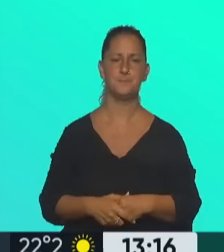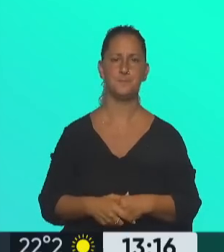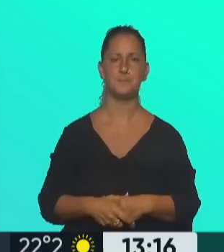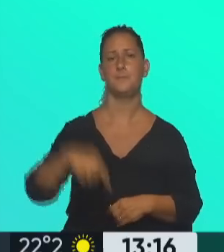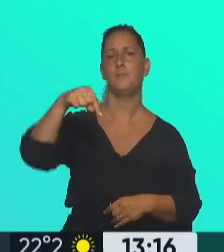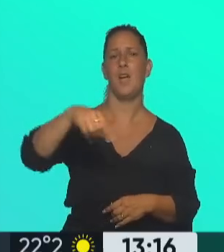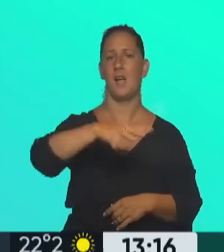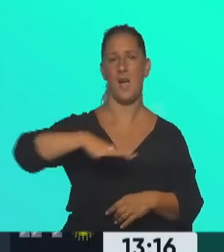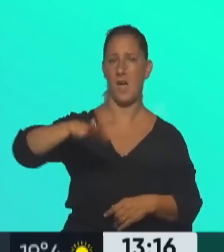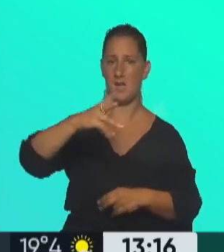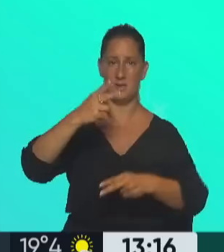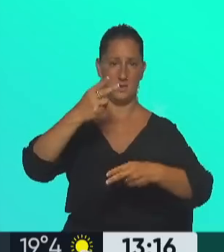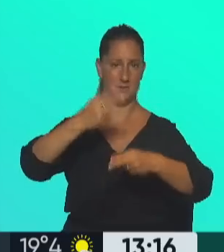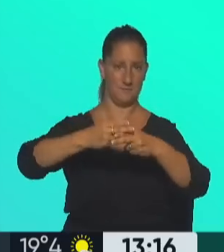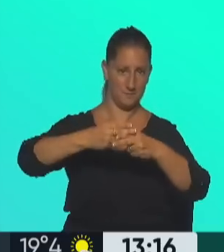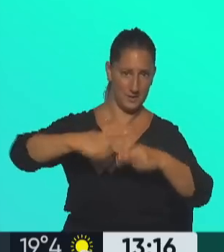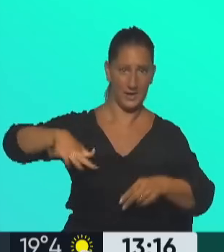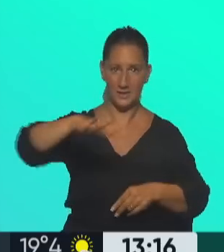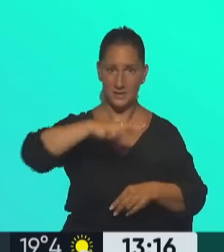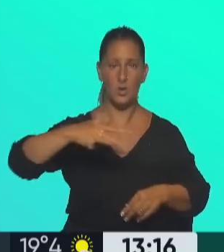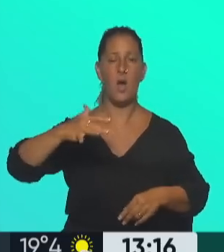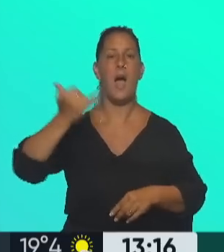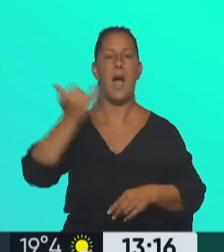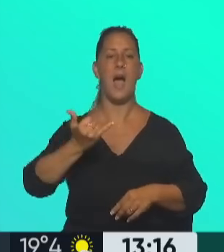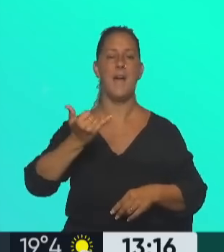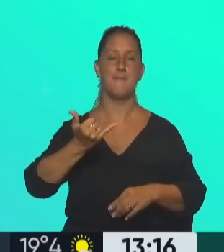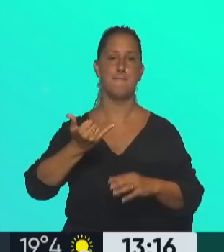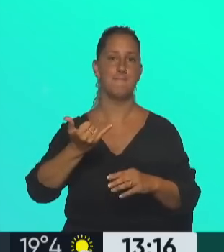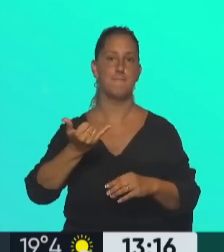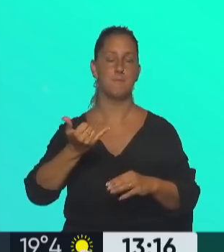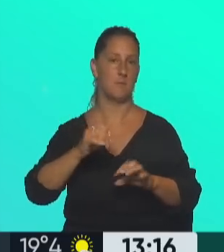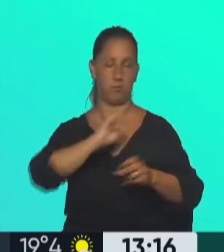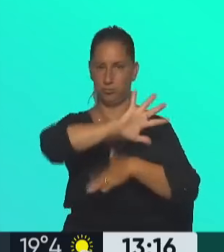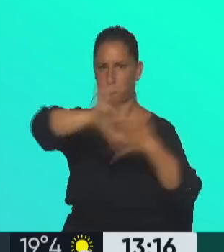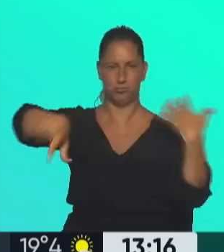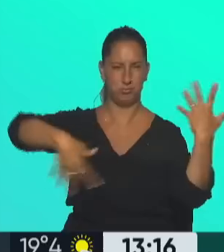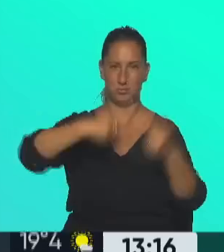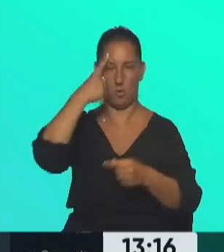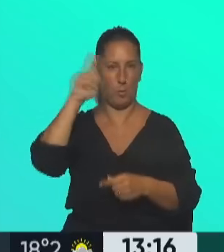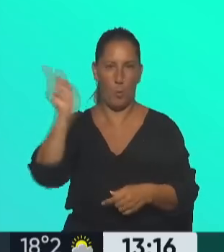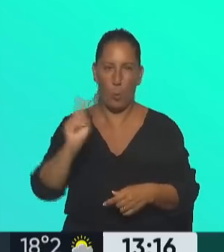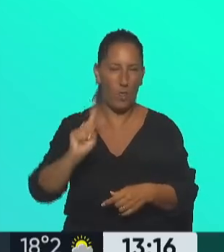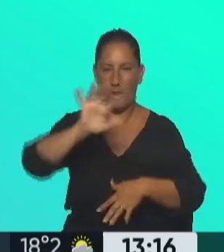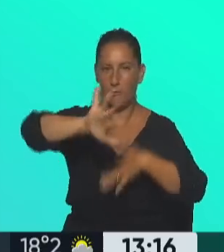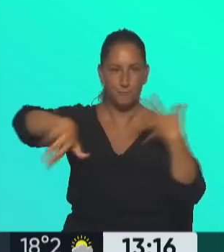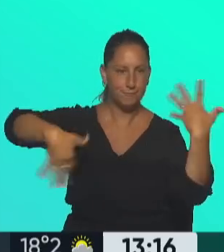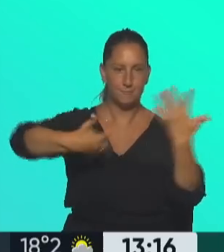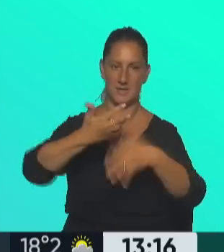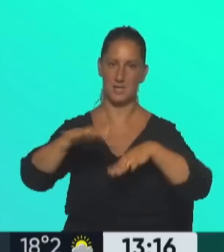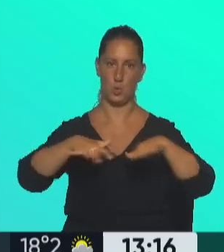la estación de retiro y en toda la zona hay un un gran caos y conmoción por todo lo que ha sucedido